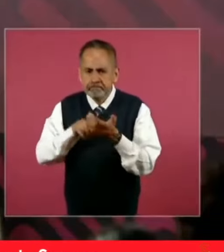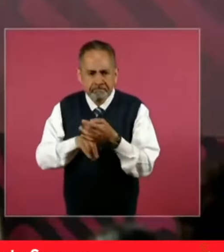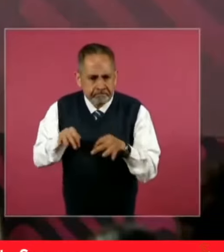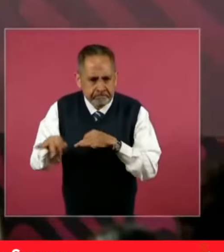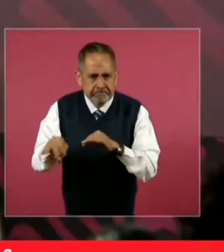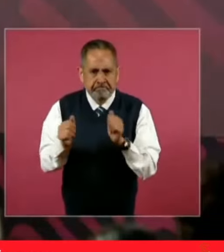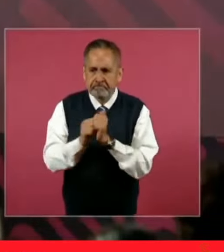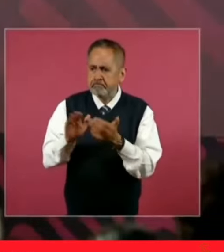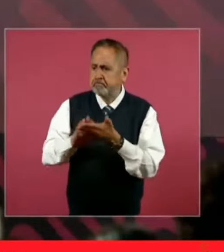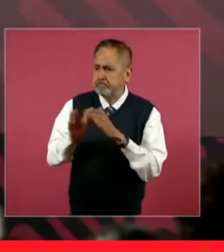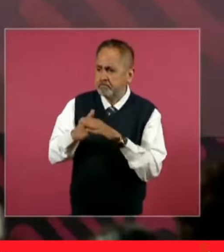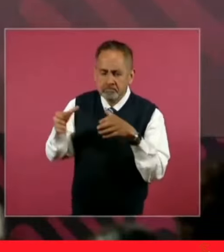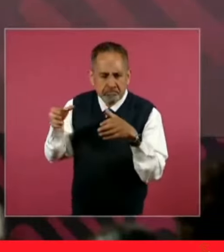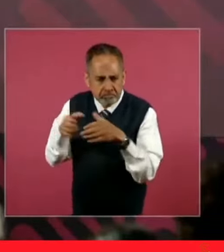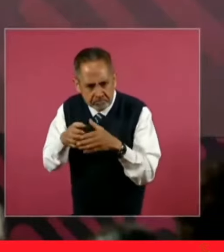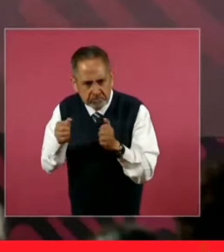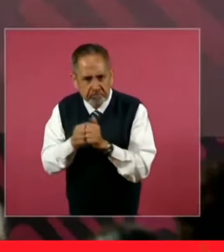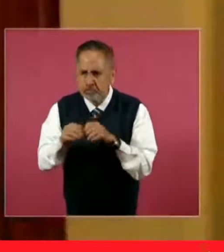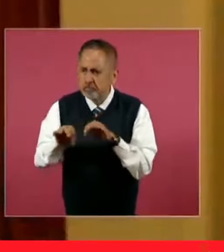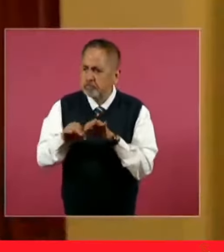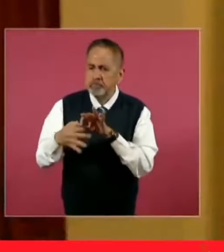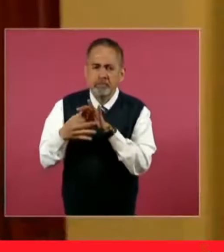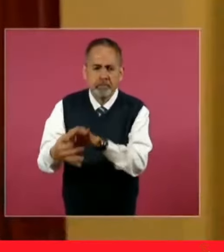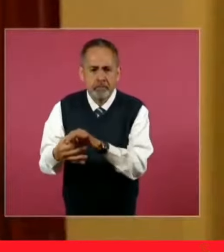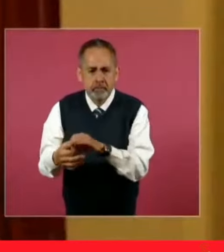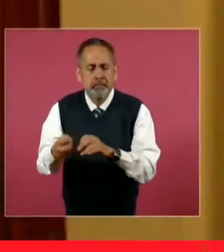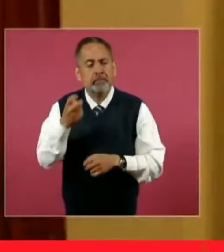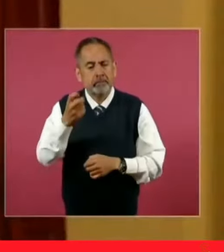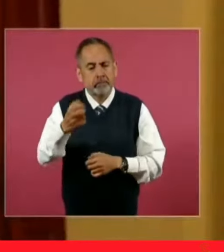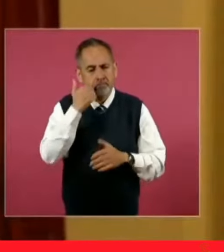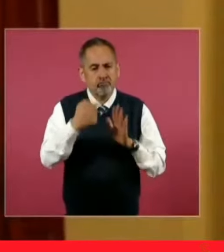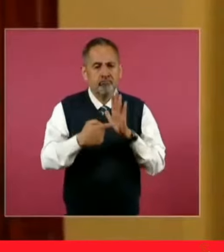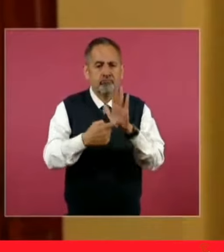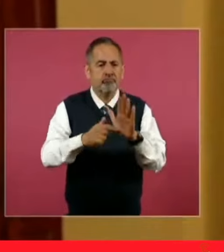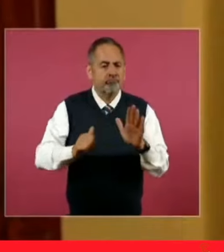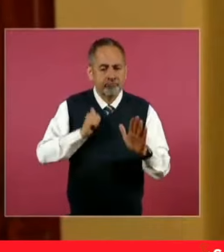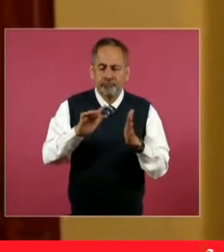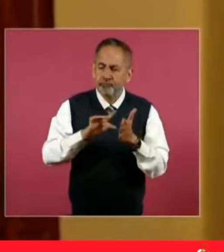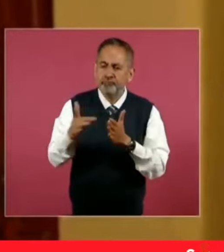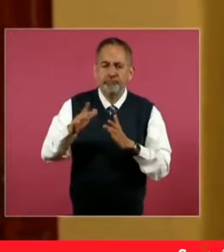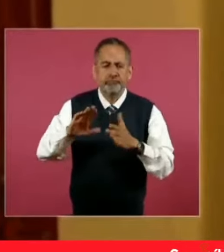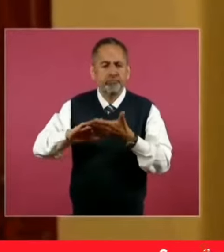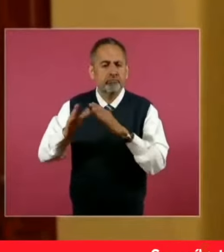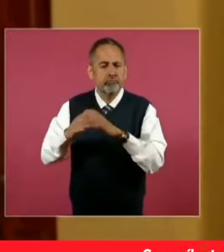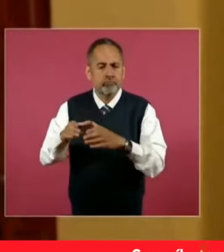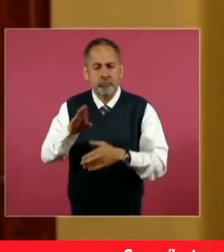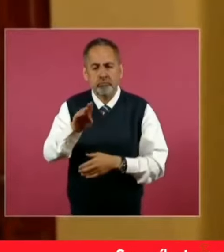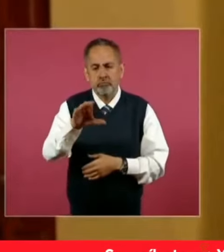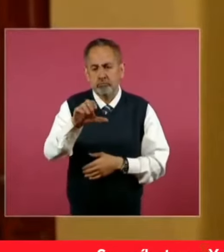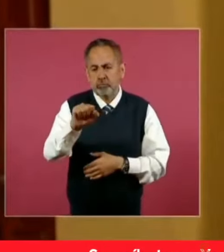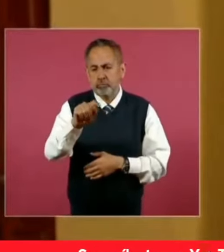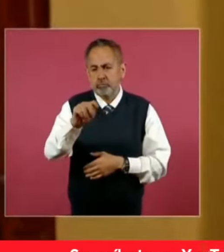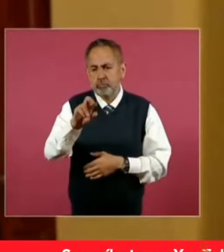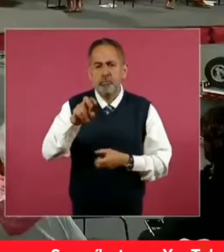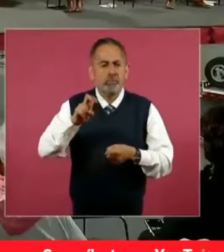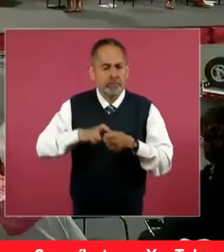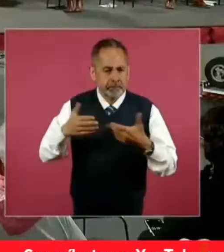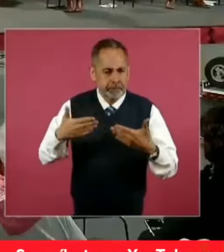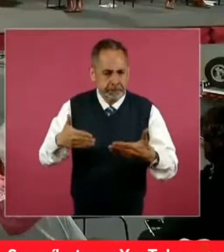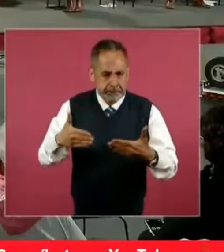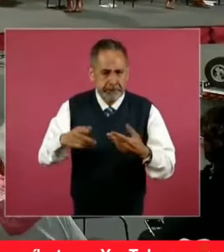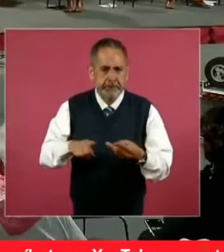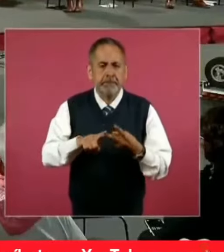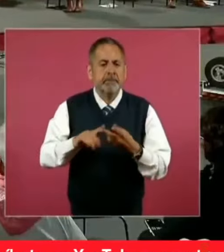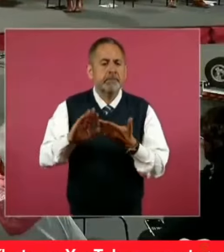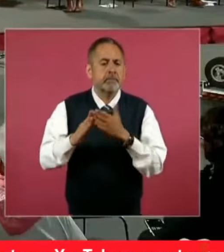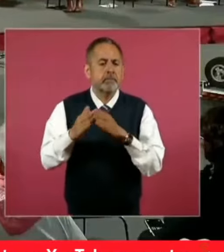trabajo con la comunidad, un trabajo cercano. Y es por eso que quiero aprovechar para agradecer a la comunidad de Bocas del Toro, allá en Panamá, y también